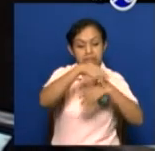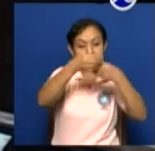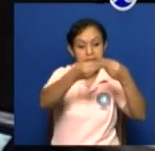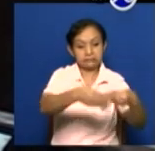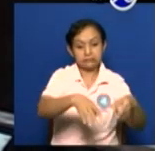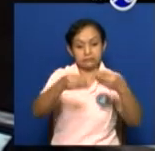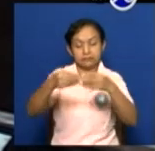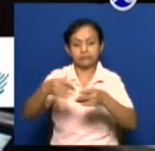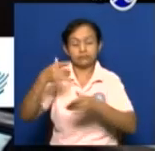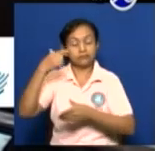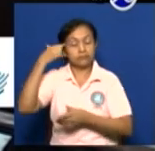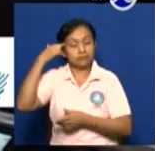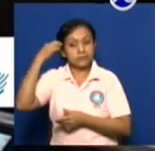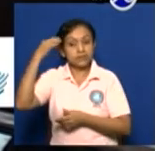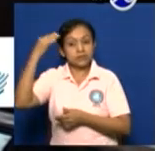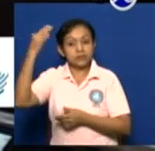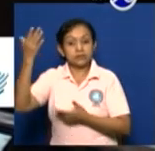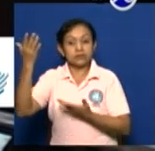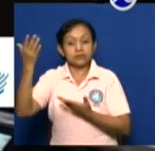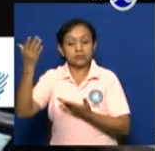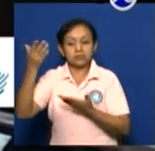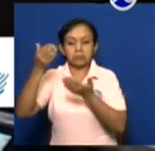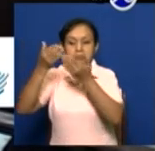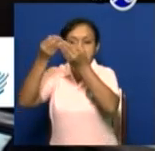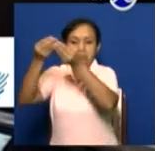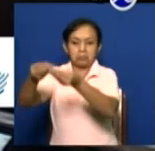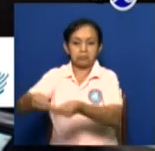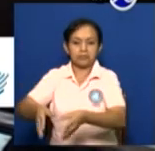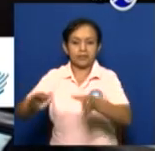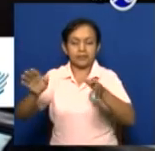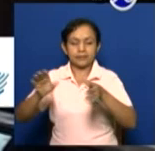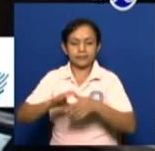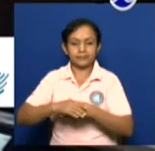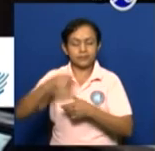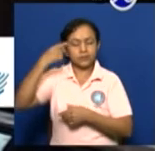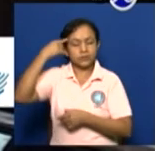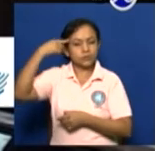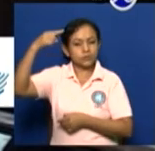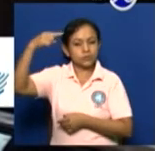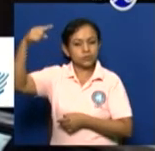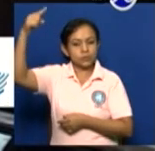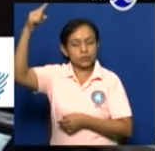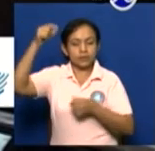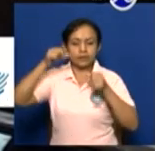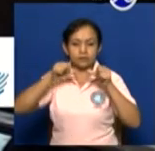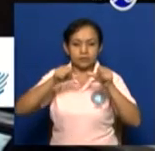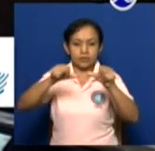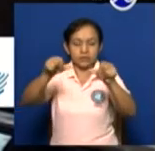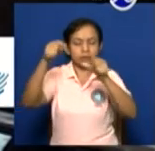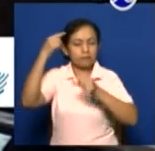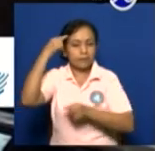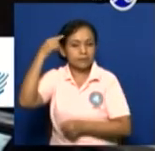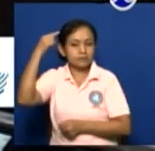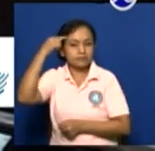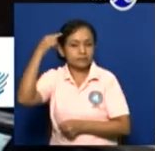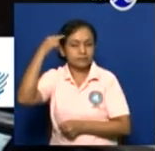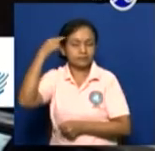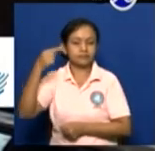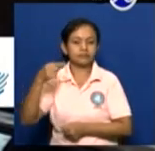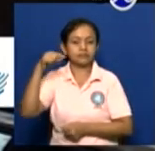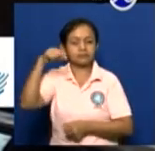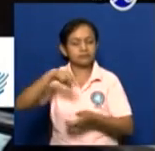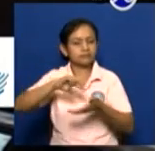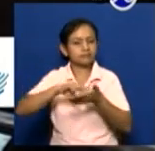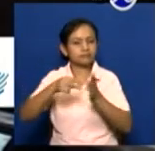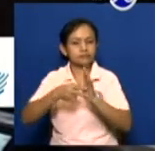las aspiraciones que naufragaron, los sueños que siguen revoloteando. En este